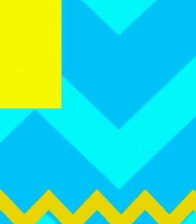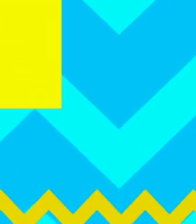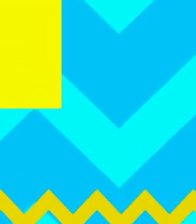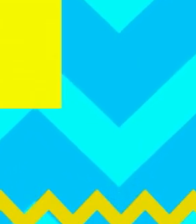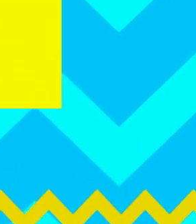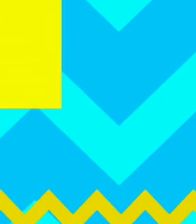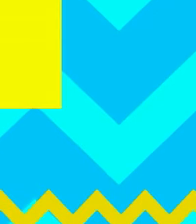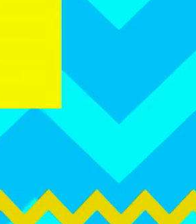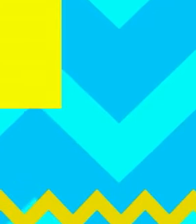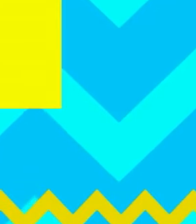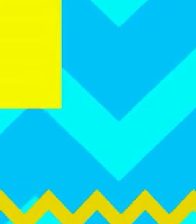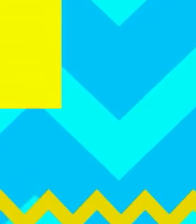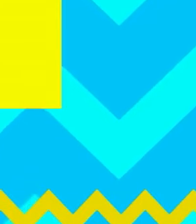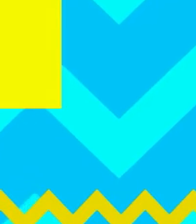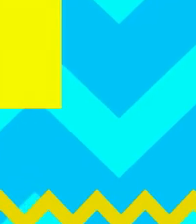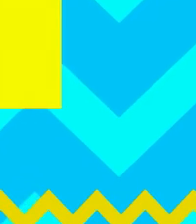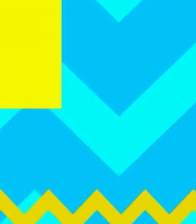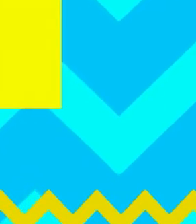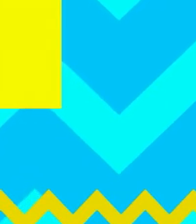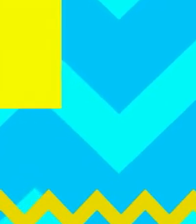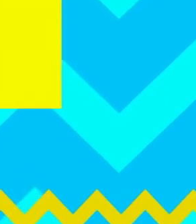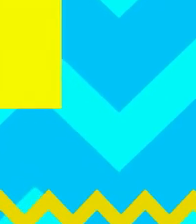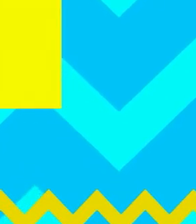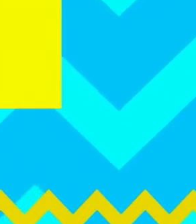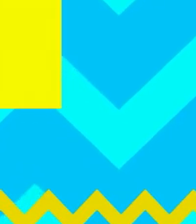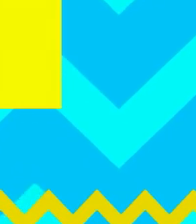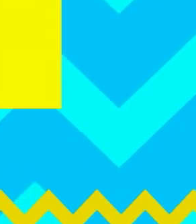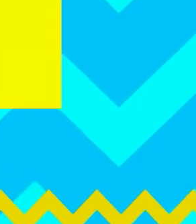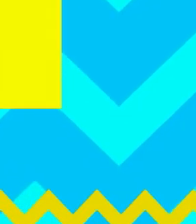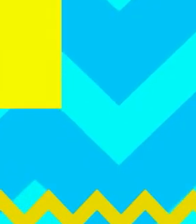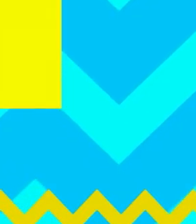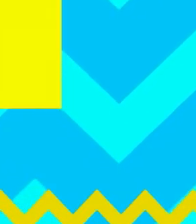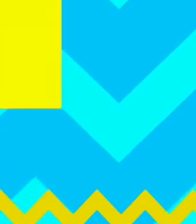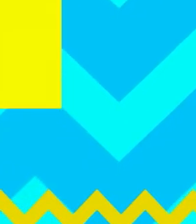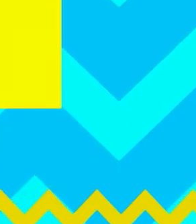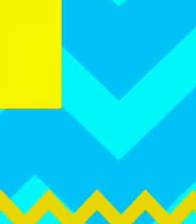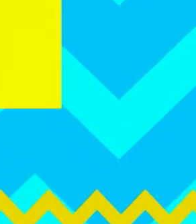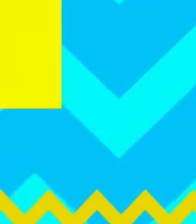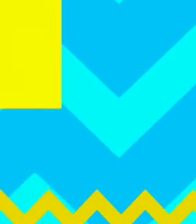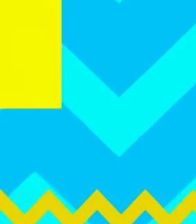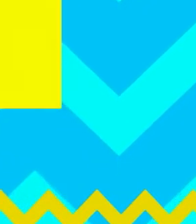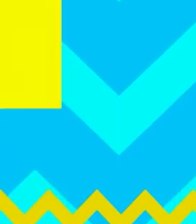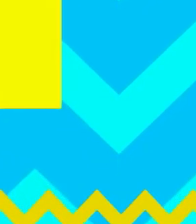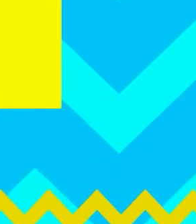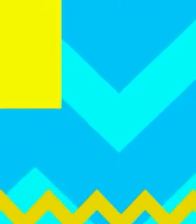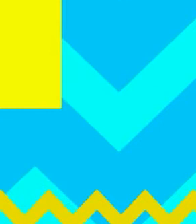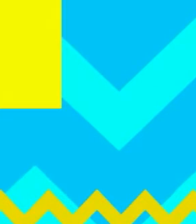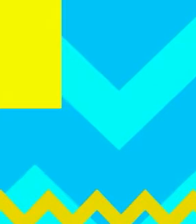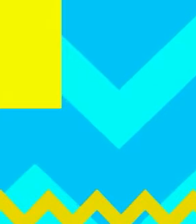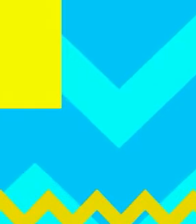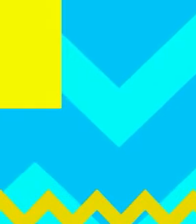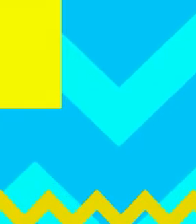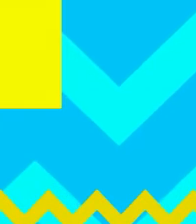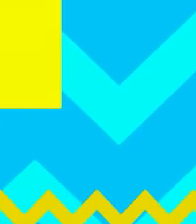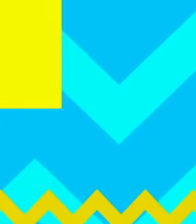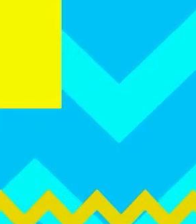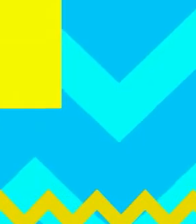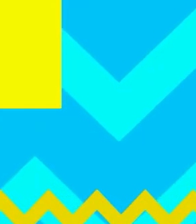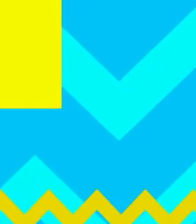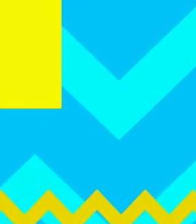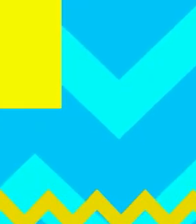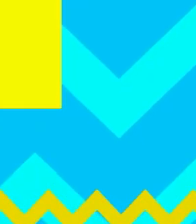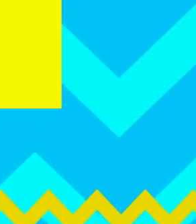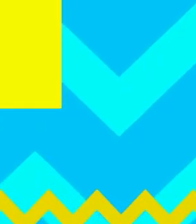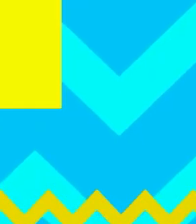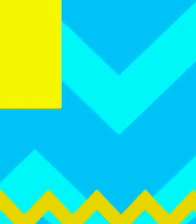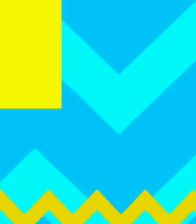clara de que su ser se va dando en el tiempo. Tiene facultades que de manera espontánea le permiten tener esa